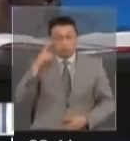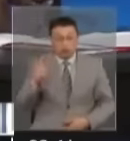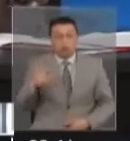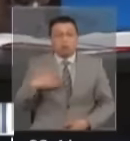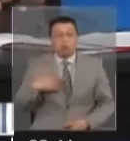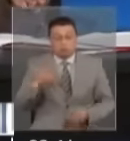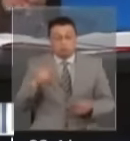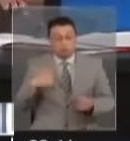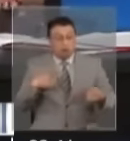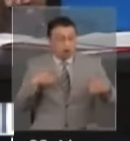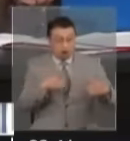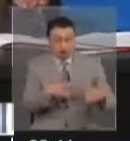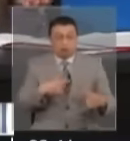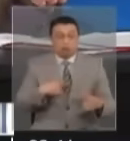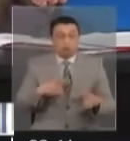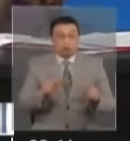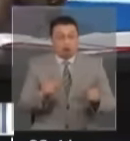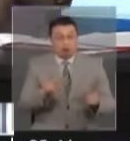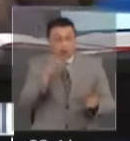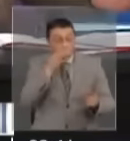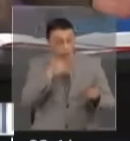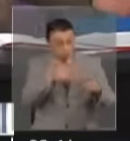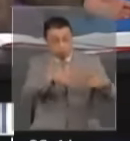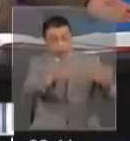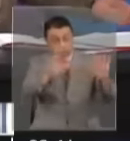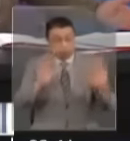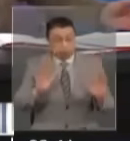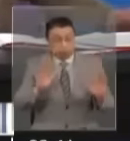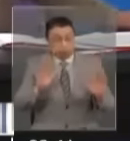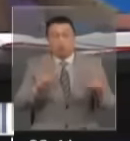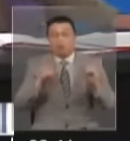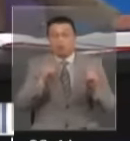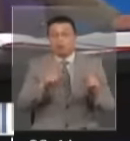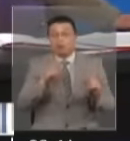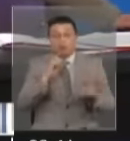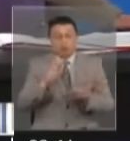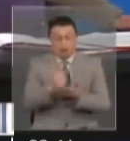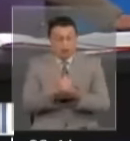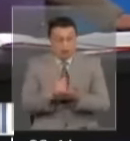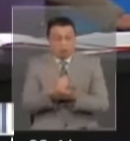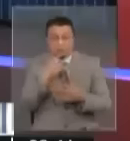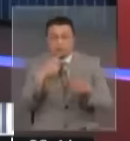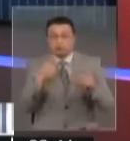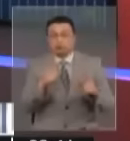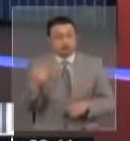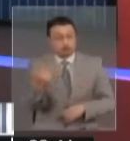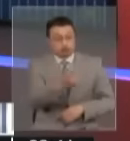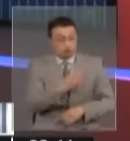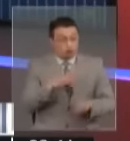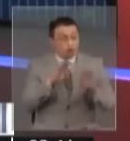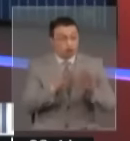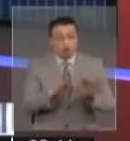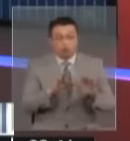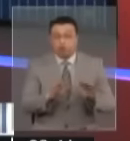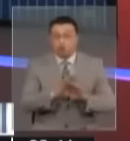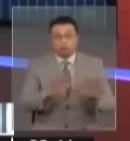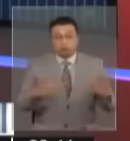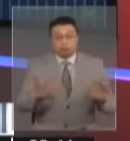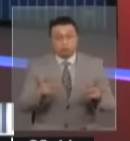que estén en contra de los que fuman, porque a lo mejor, como dice Andrés, es medicinal. O sea, ¿tú estás a favor de que se despenalice autocultivo,